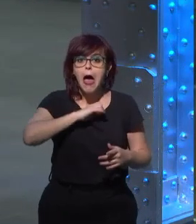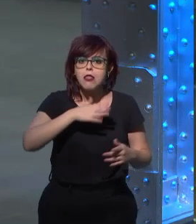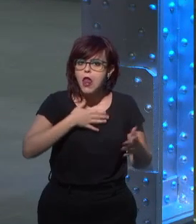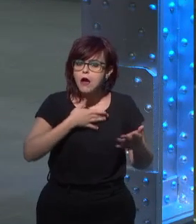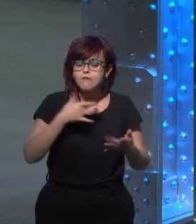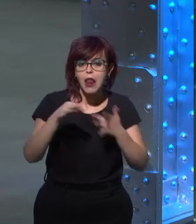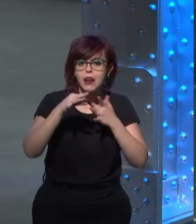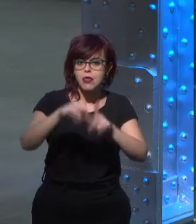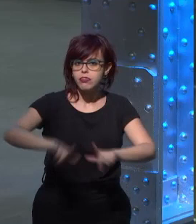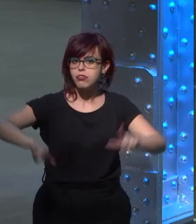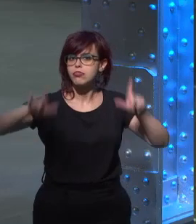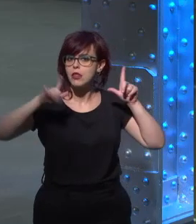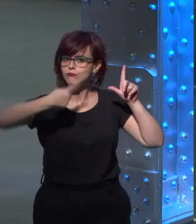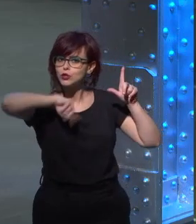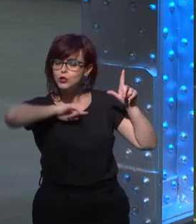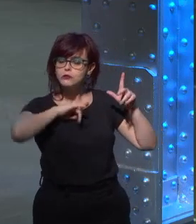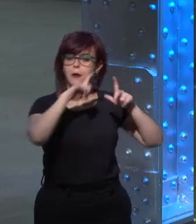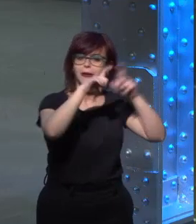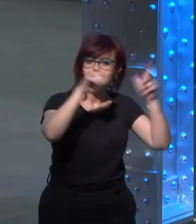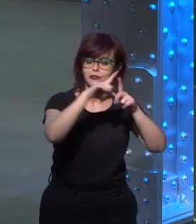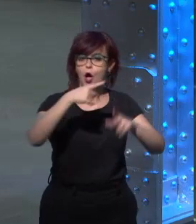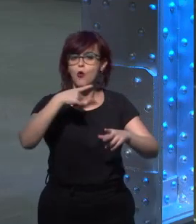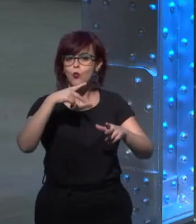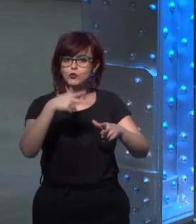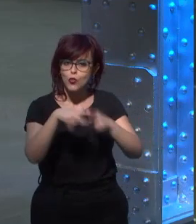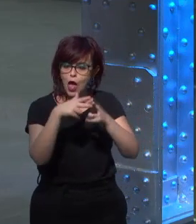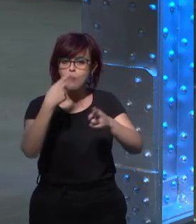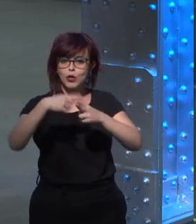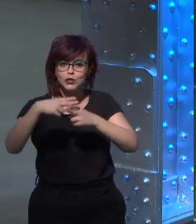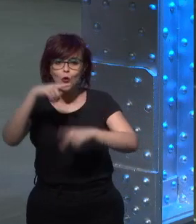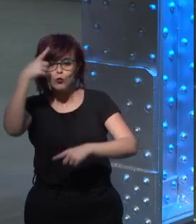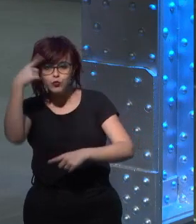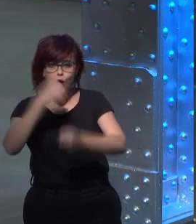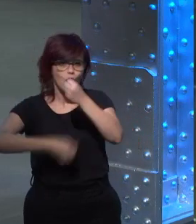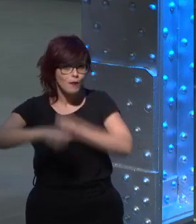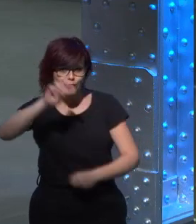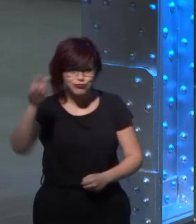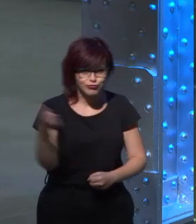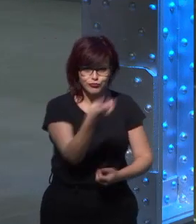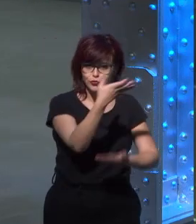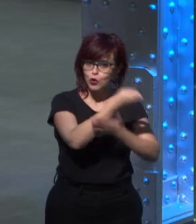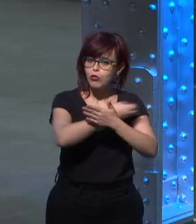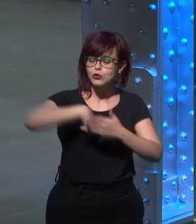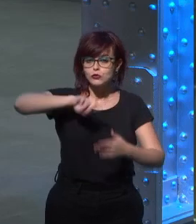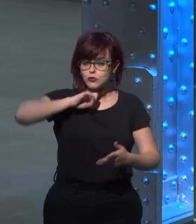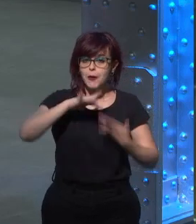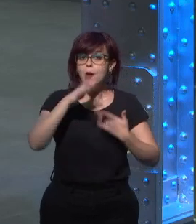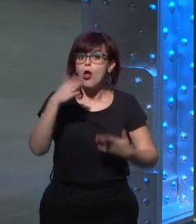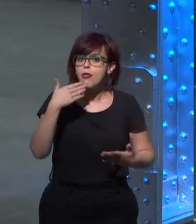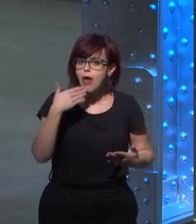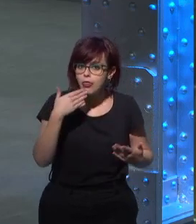mañana en los ámbitos sociales, empresariales, culturales, políticos, económicos, de toda índole. Y en eso es cierto, aunque solo sea por